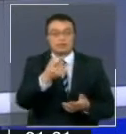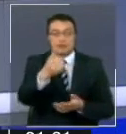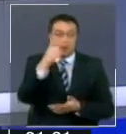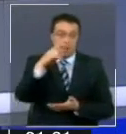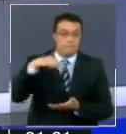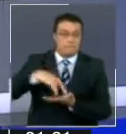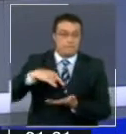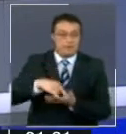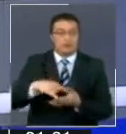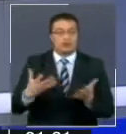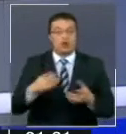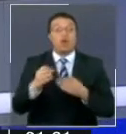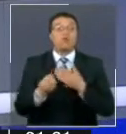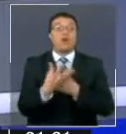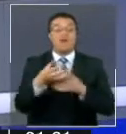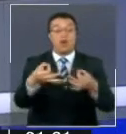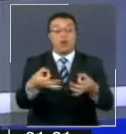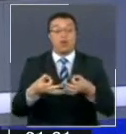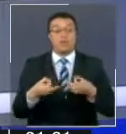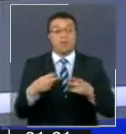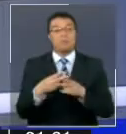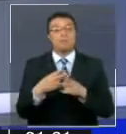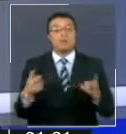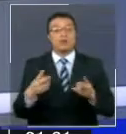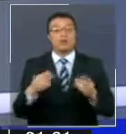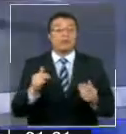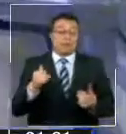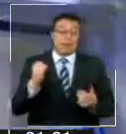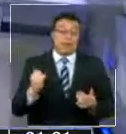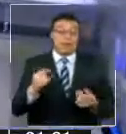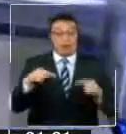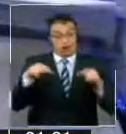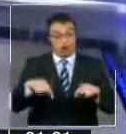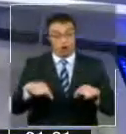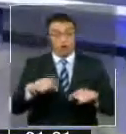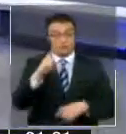Parlamento en una nueva cuenta pública y bueno, hoy en CNN Prime.